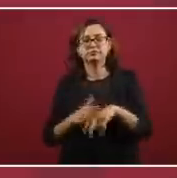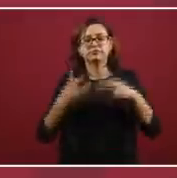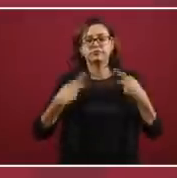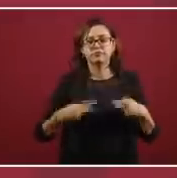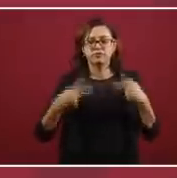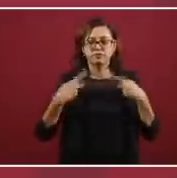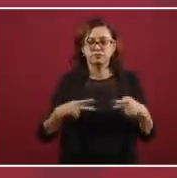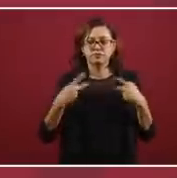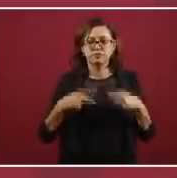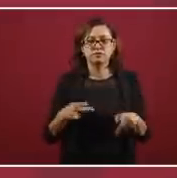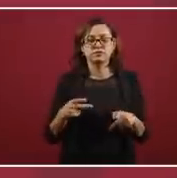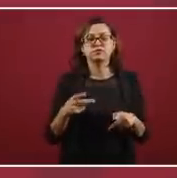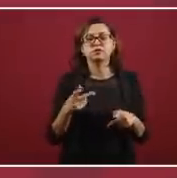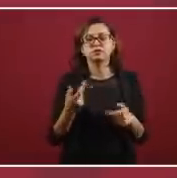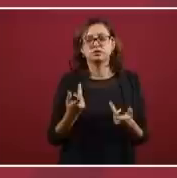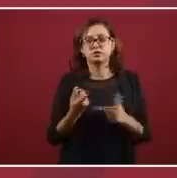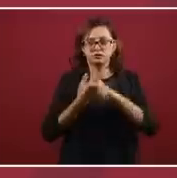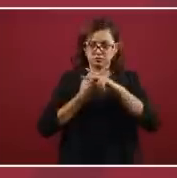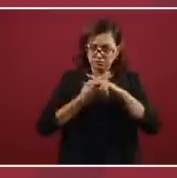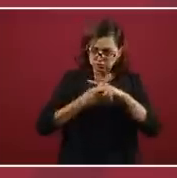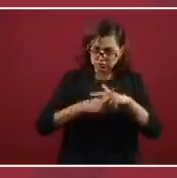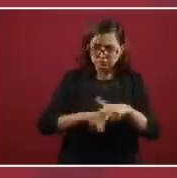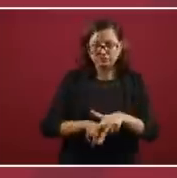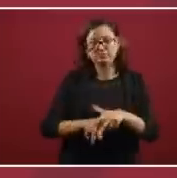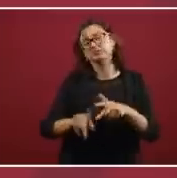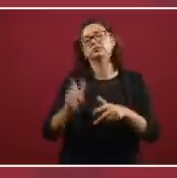a que empiece a abonar,